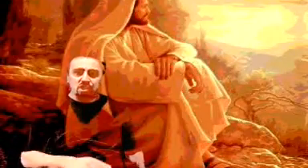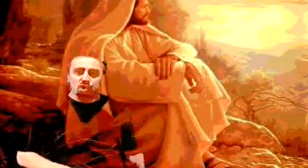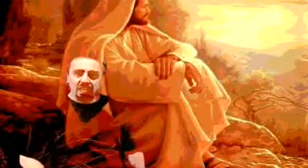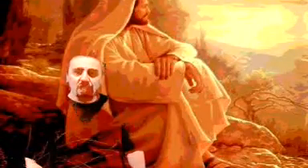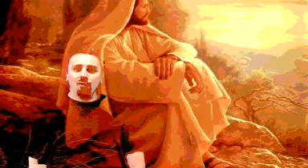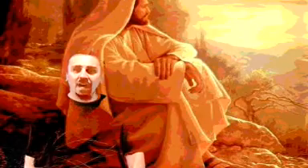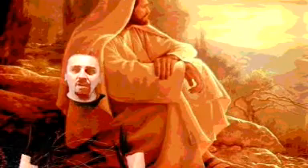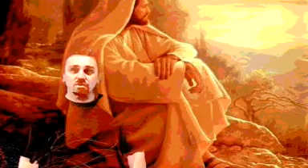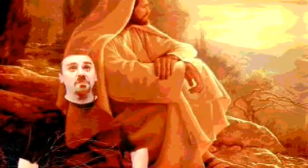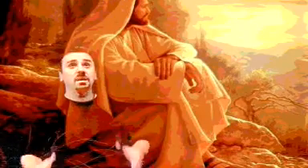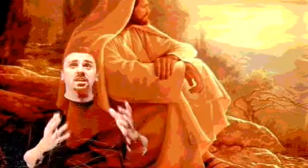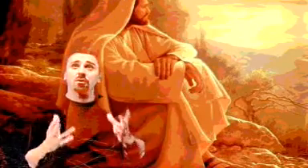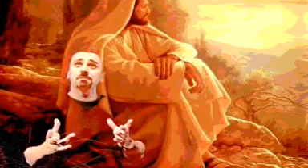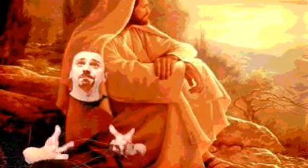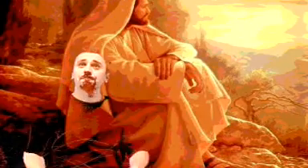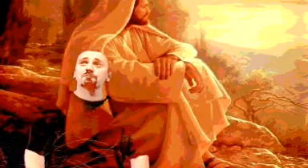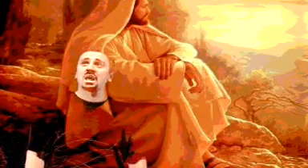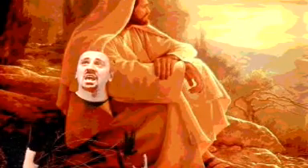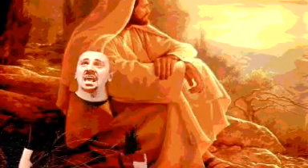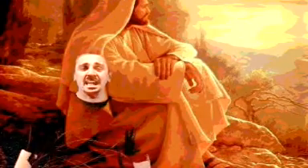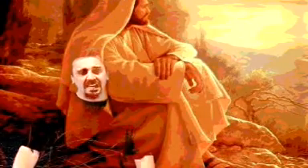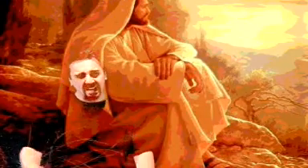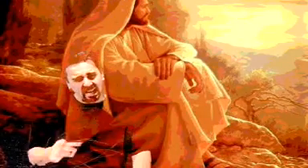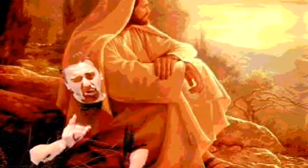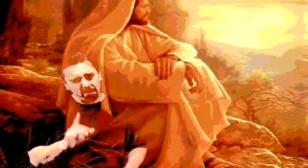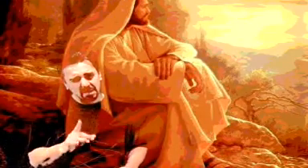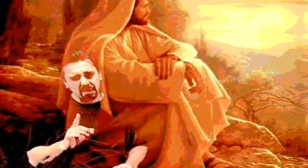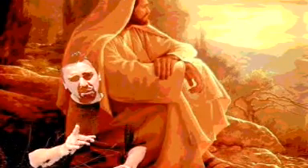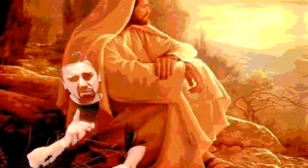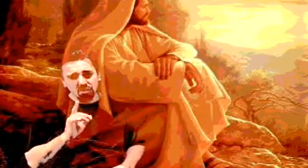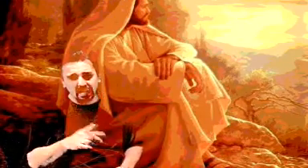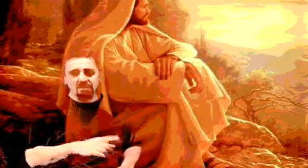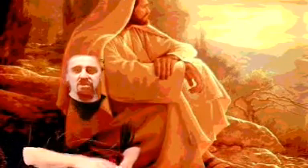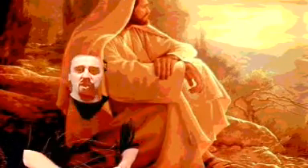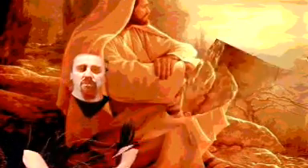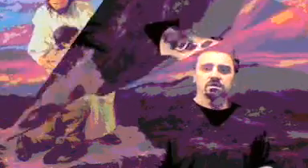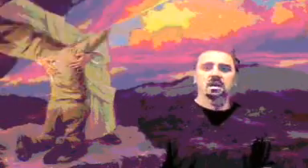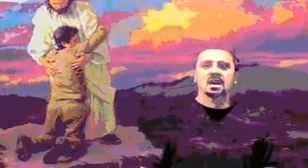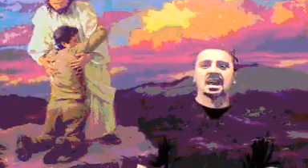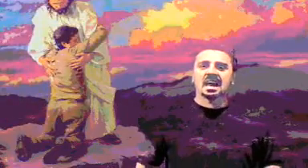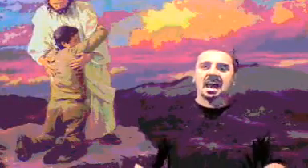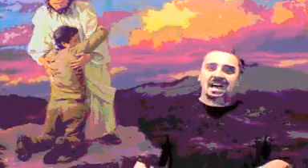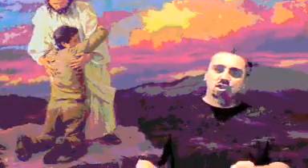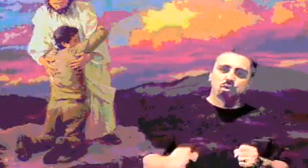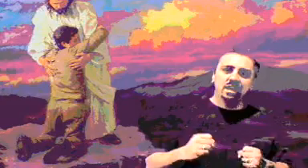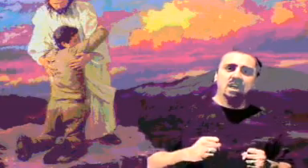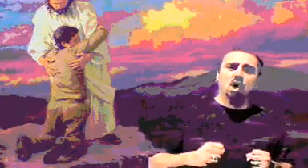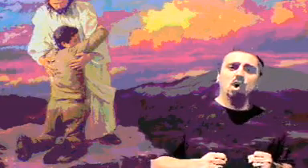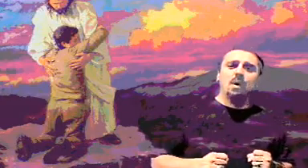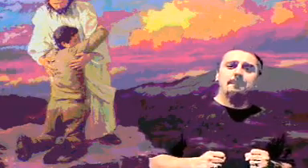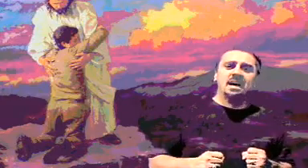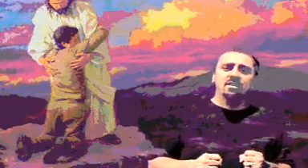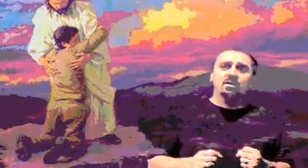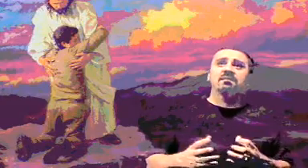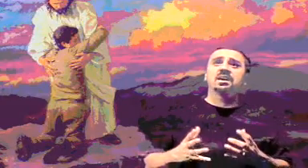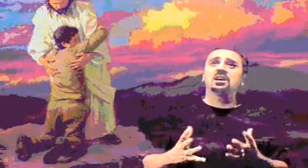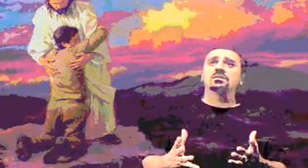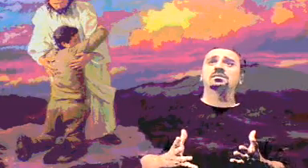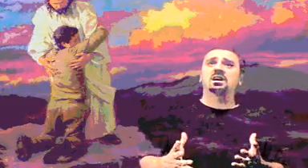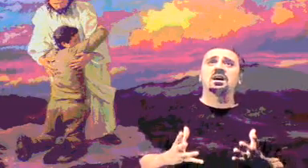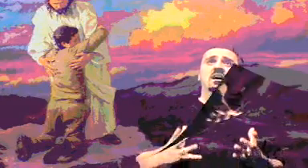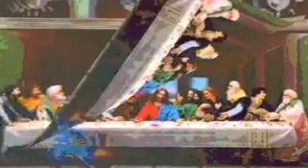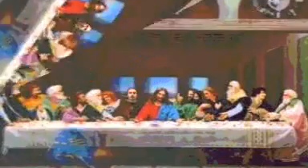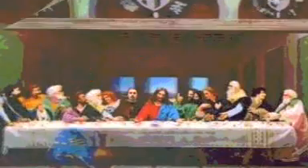por eso que Jehová nos envió el regalo más precioso que existió. A su Hijo amado